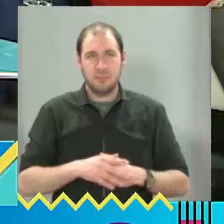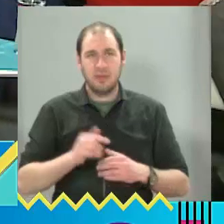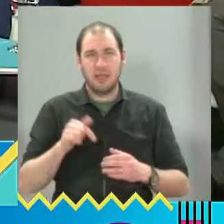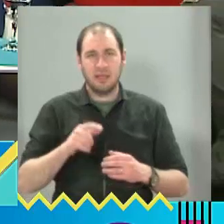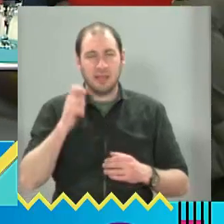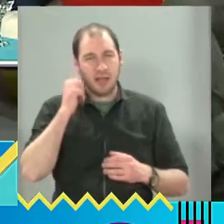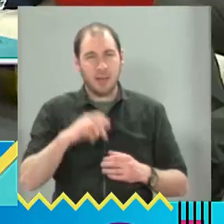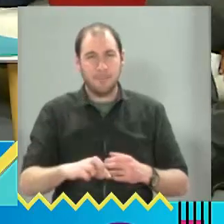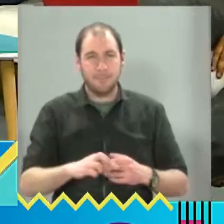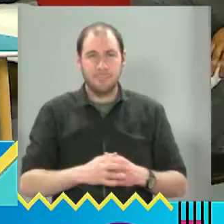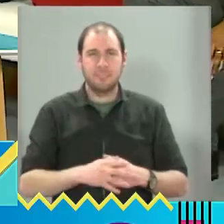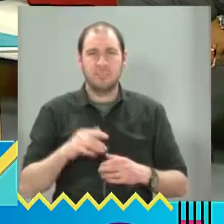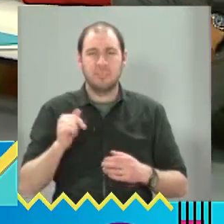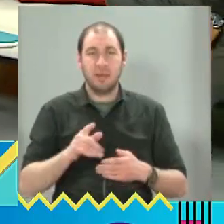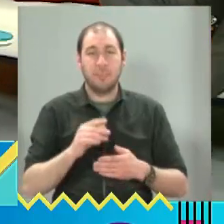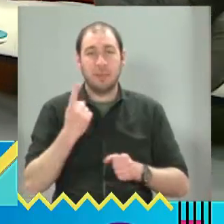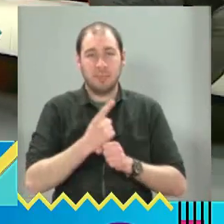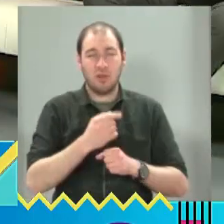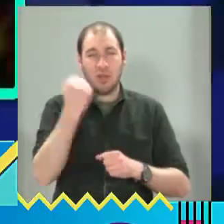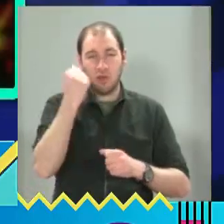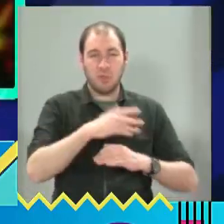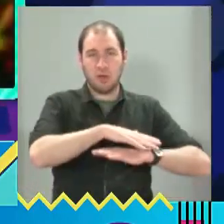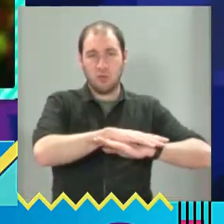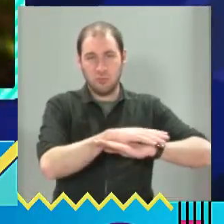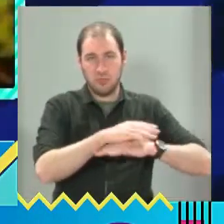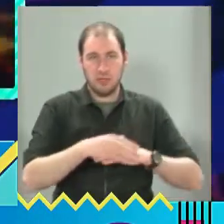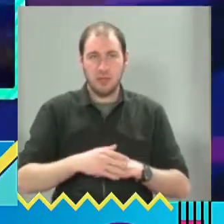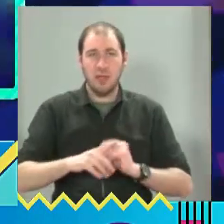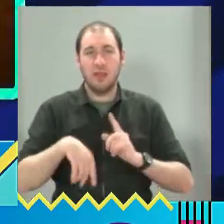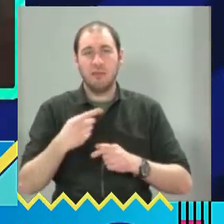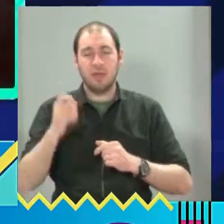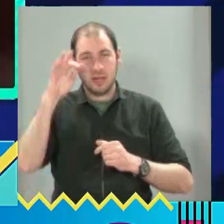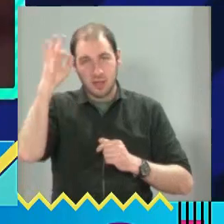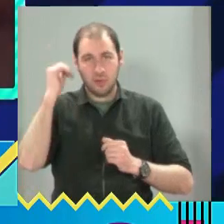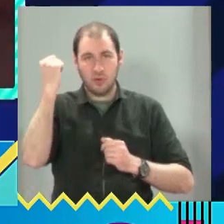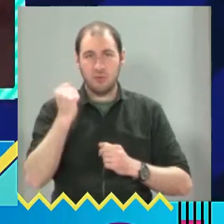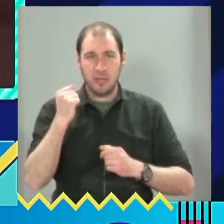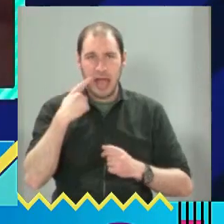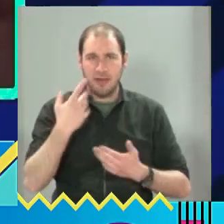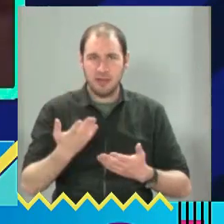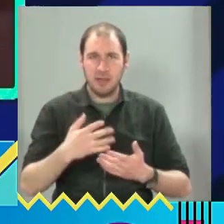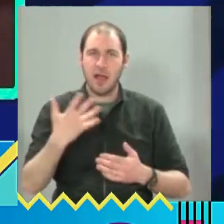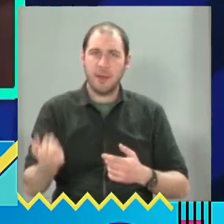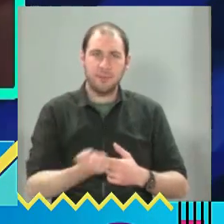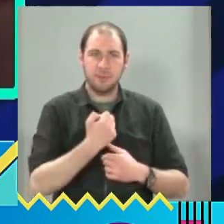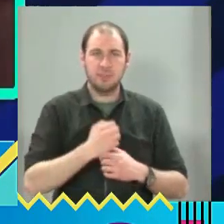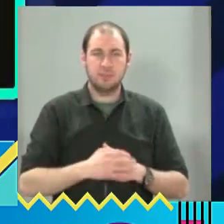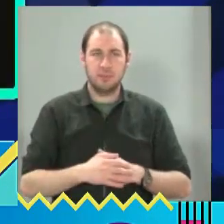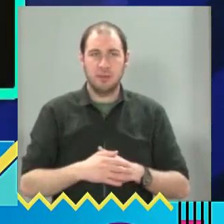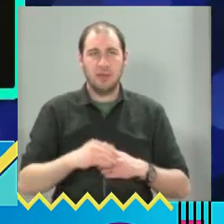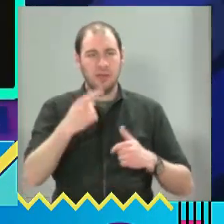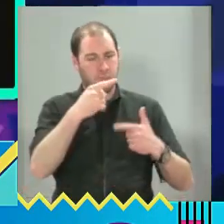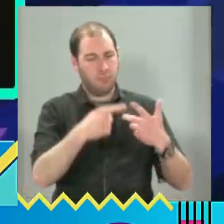poco el gap que intenta cubrir primero la economía del comportamiento y después la neuroeconomía, decir, che, a ver, aprovechemos